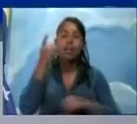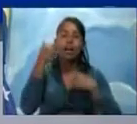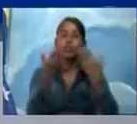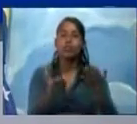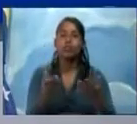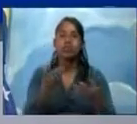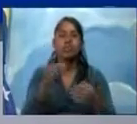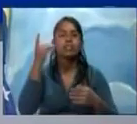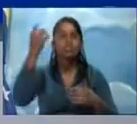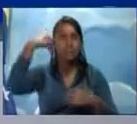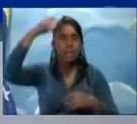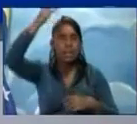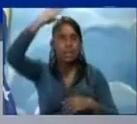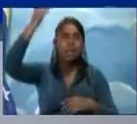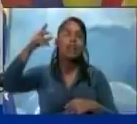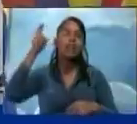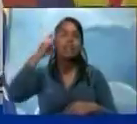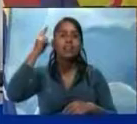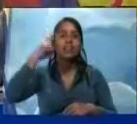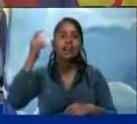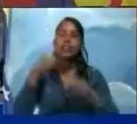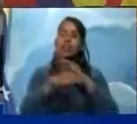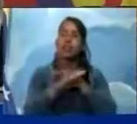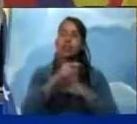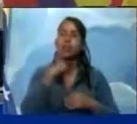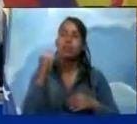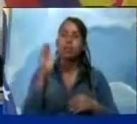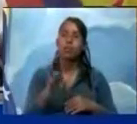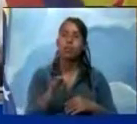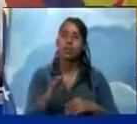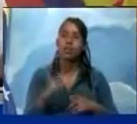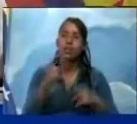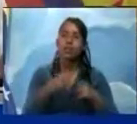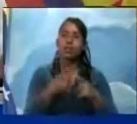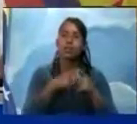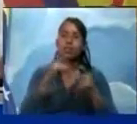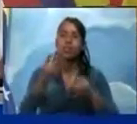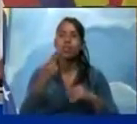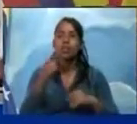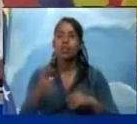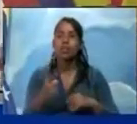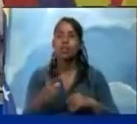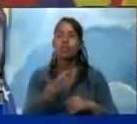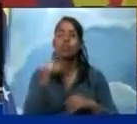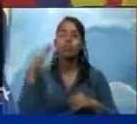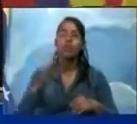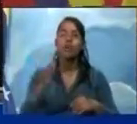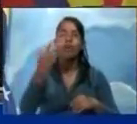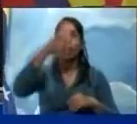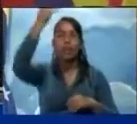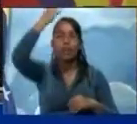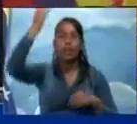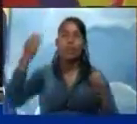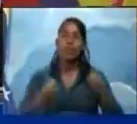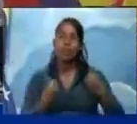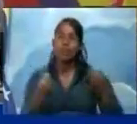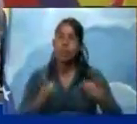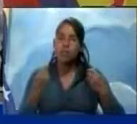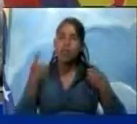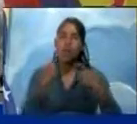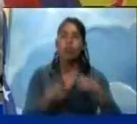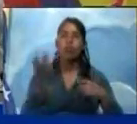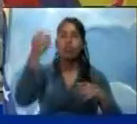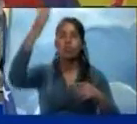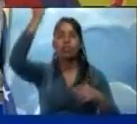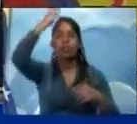Ese rey sabía que él se iba a morir y pasó de moda. muera el rey y viva otro rey.